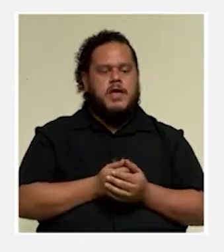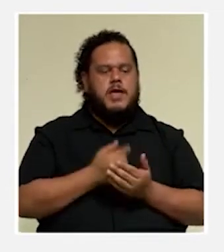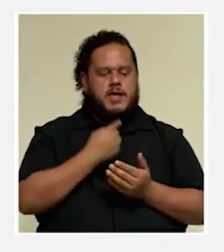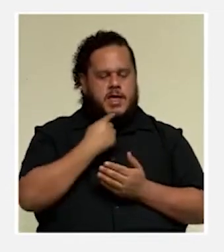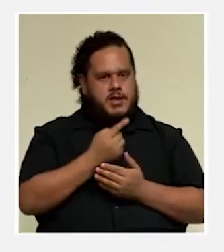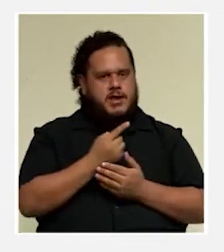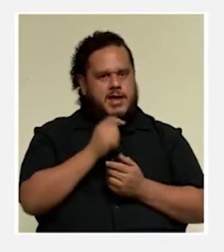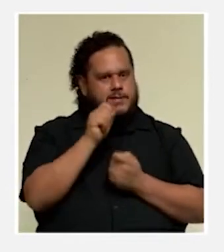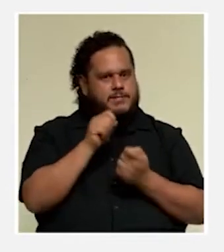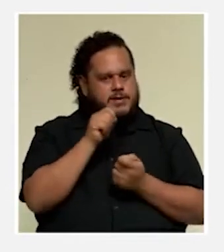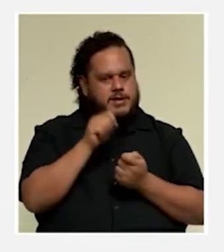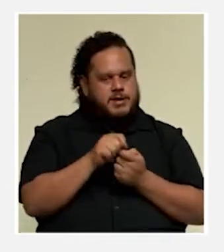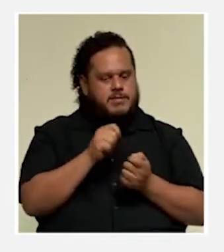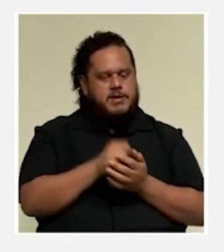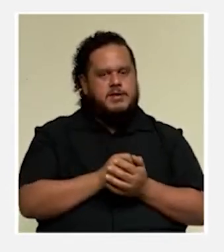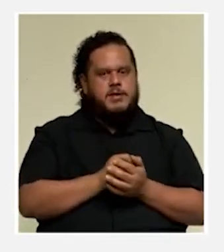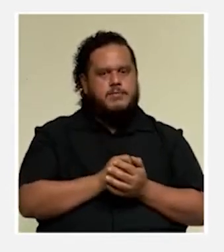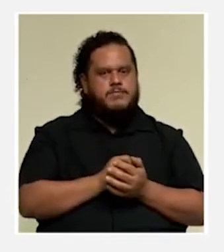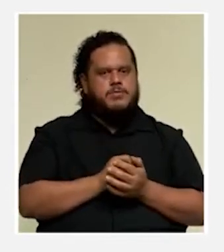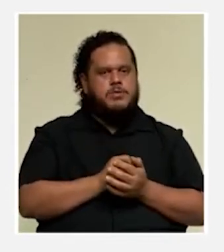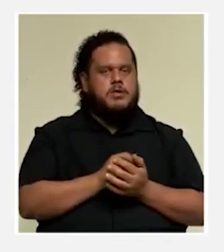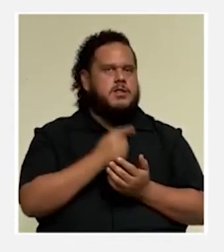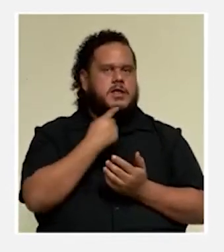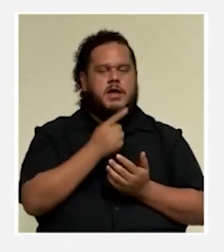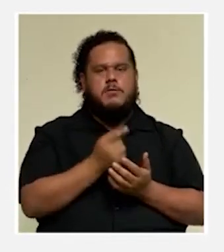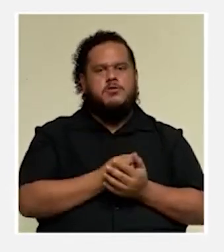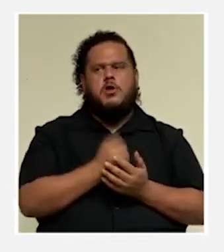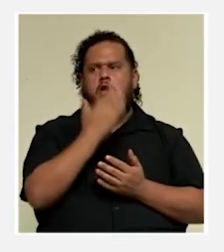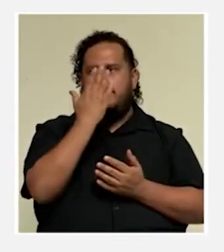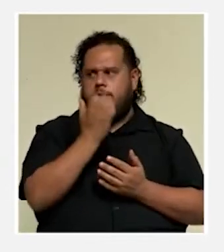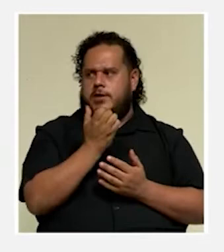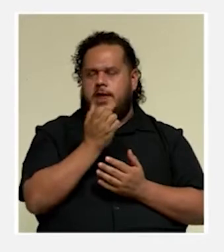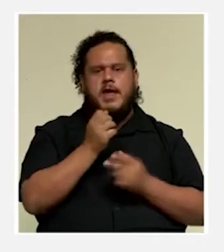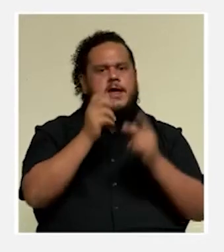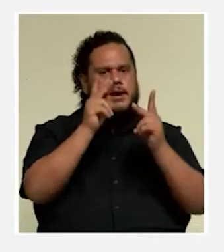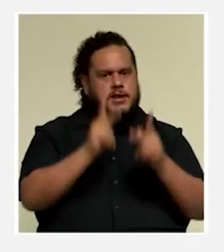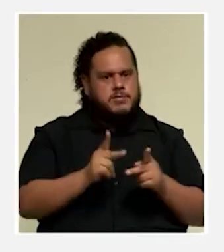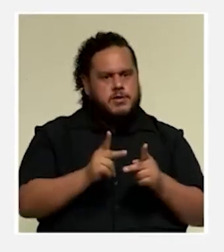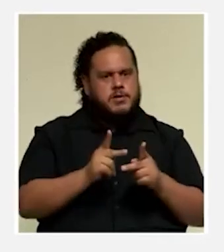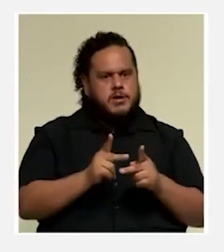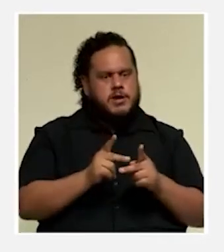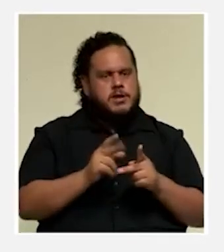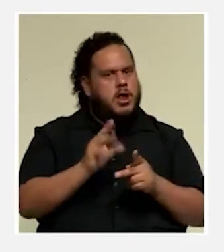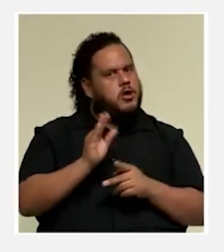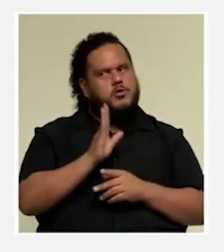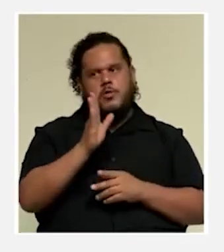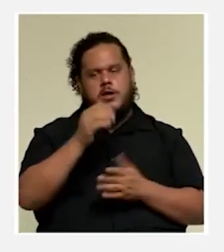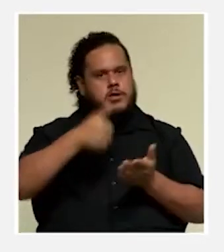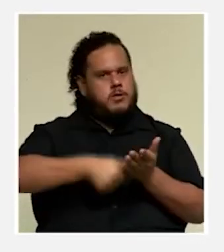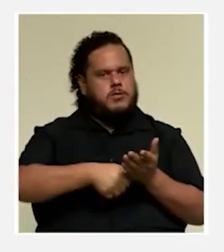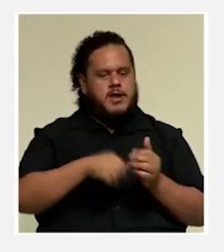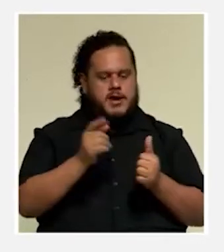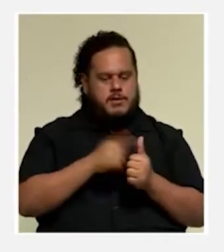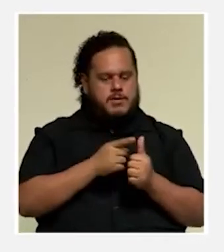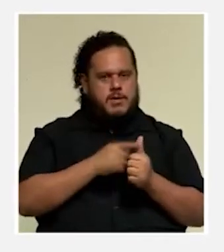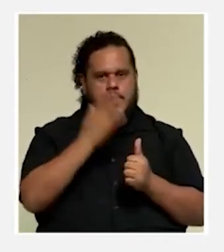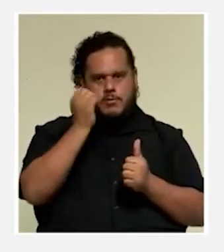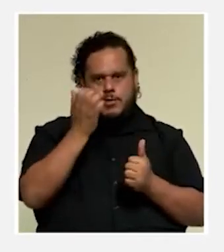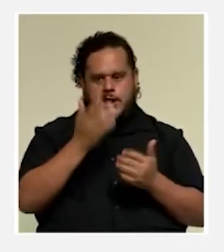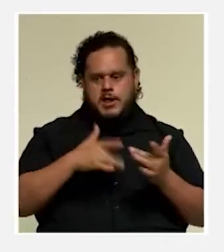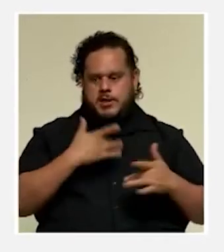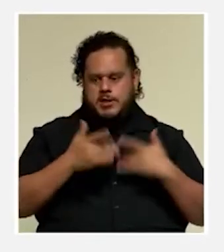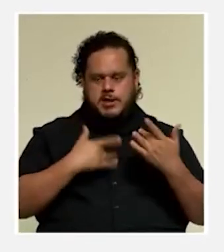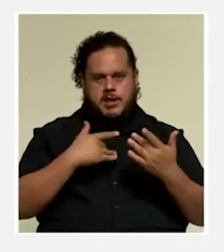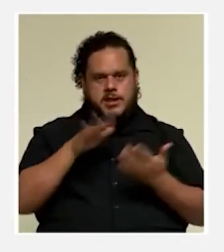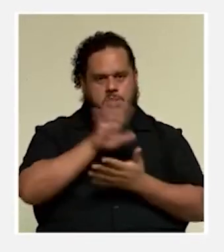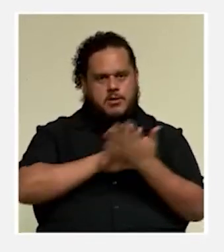describirían precisamente, digamos, por qué las personas no han ido a votar. La primera de ellas es porque se sienten confundidas entre